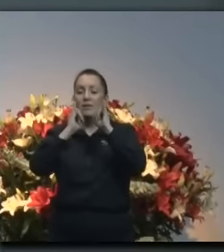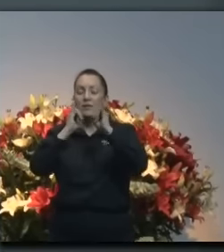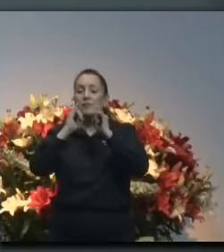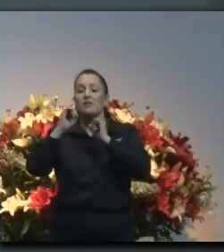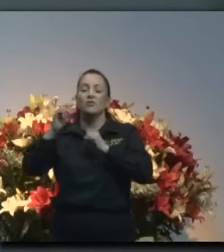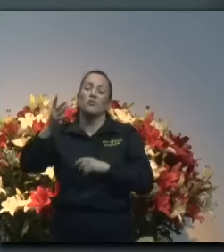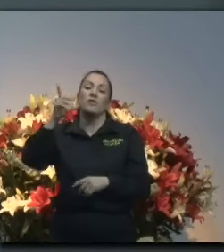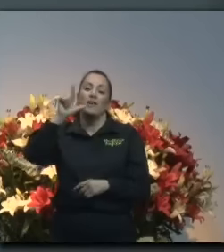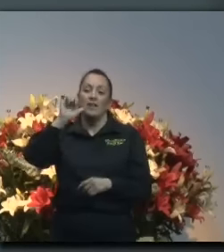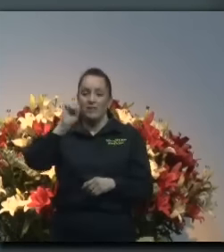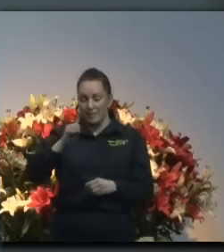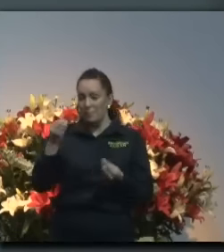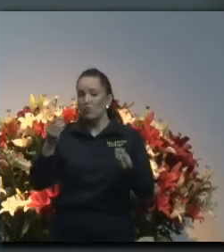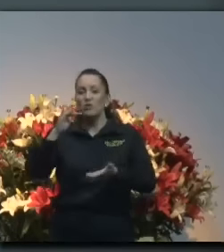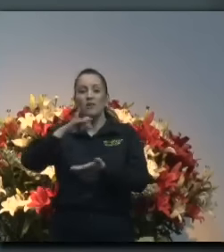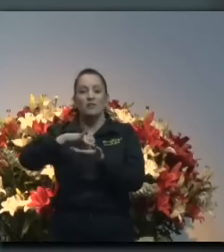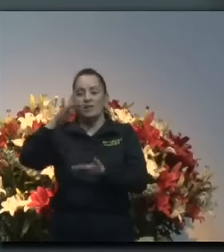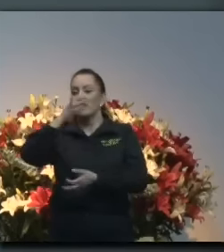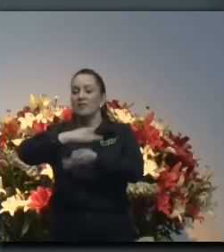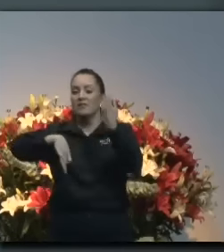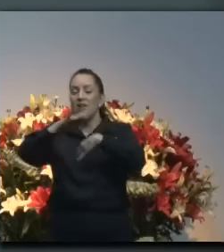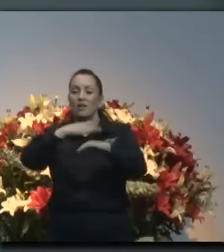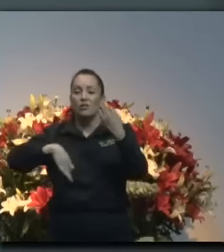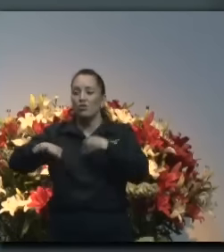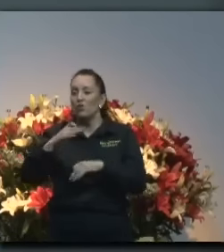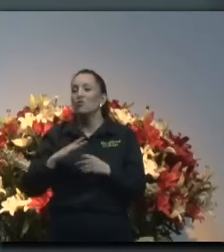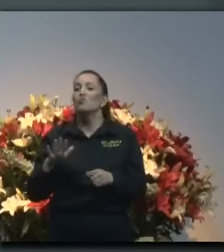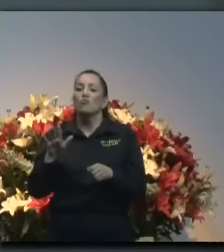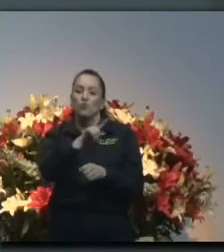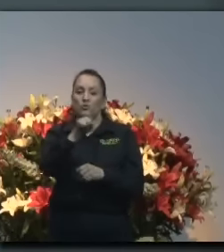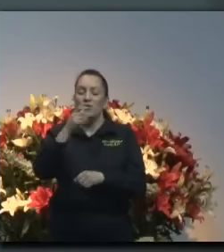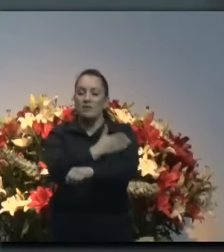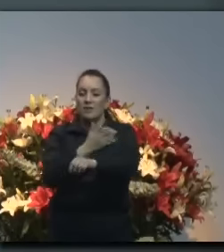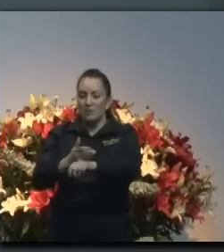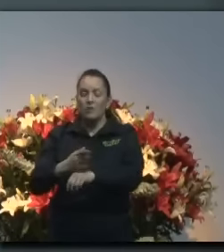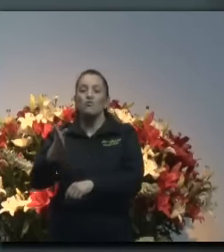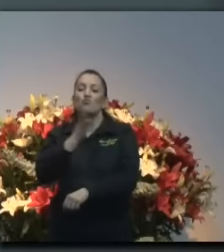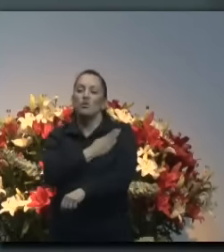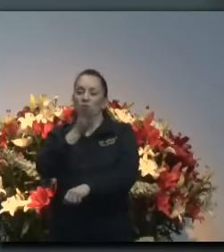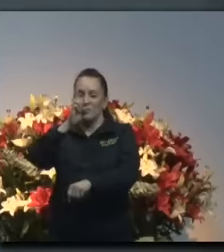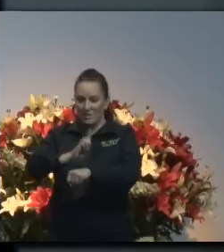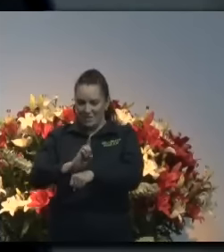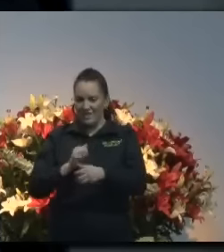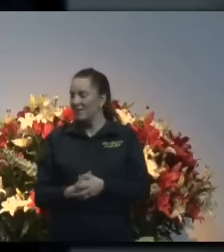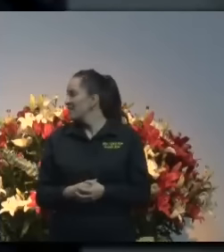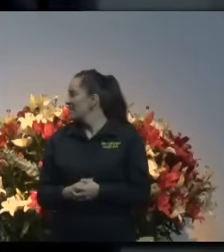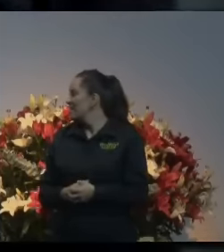Muchas gracias a todas, todos, todes por habernos acompañado. Muy buenos días.